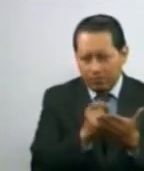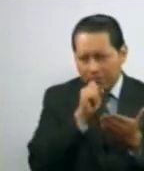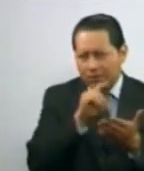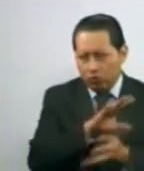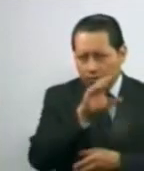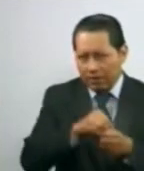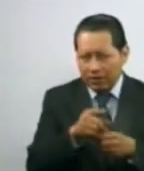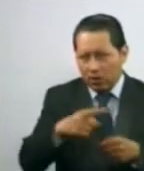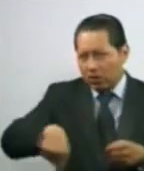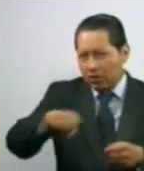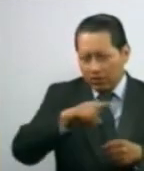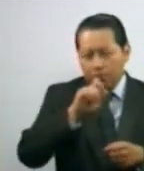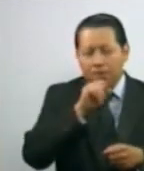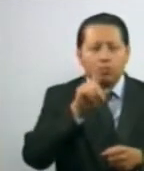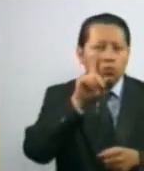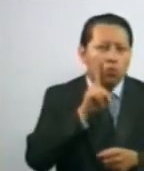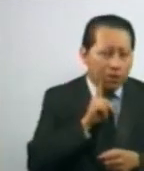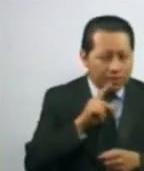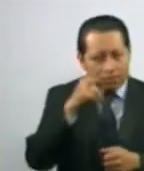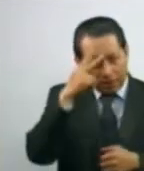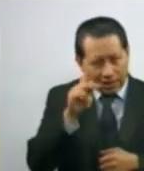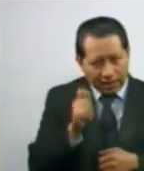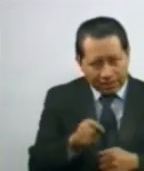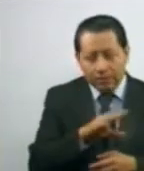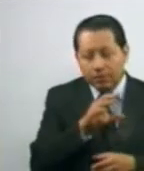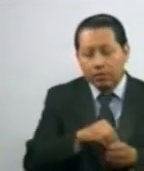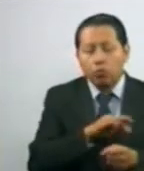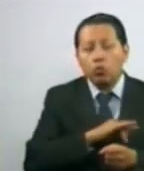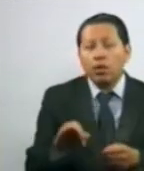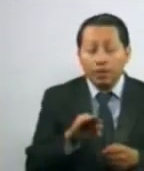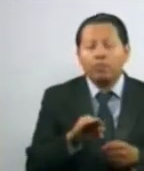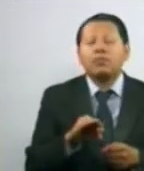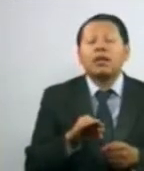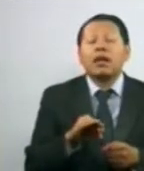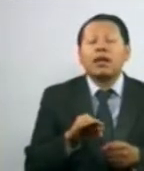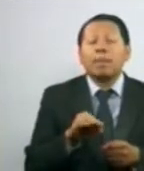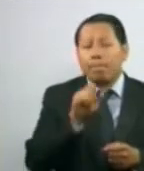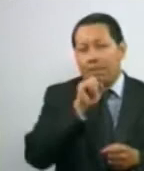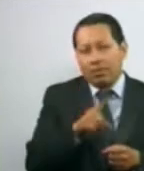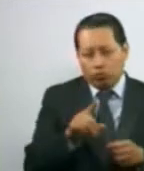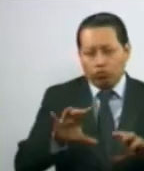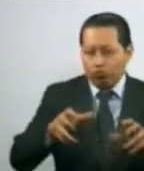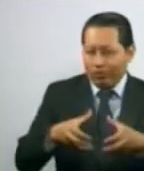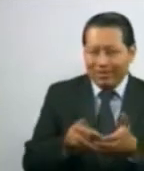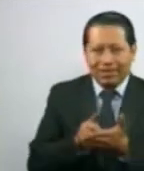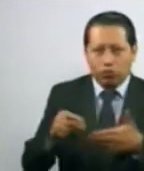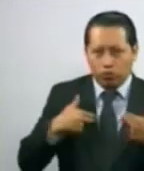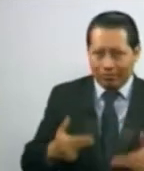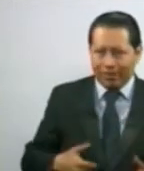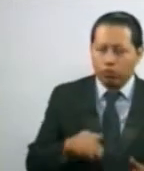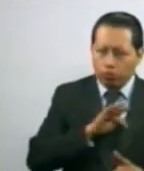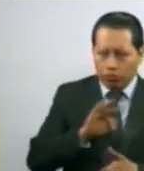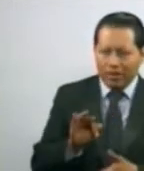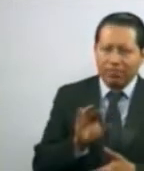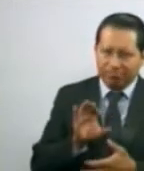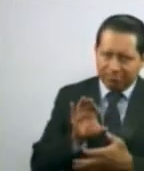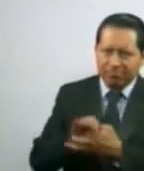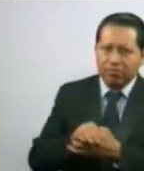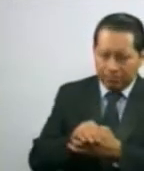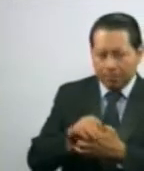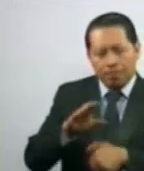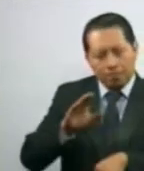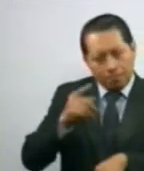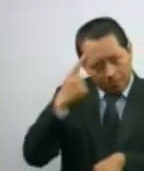el fin de que se acerquen a las autoridades en los derechos humanos para su protección. Algo que en el PT tenemos la seguridad que